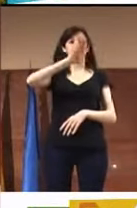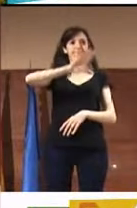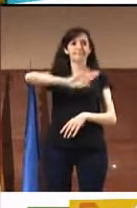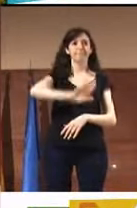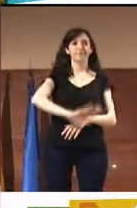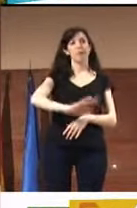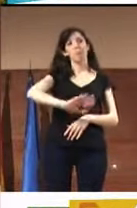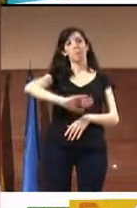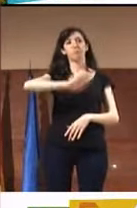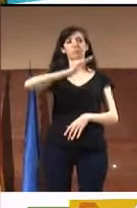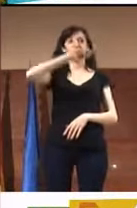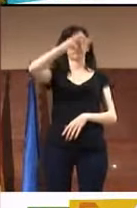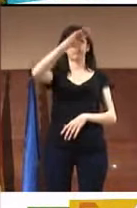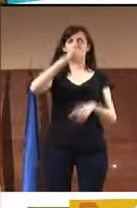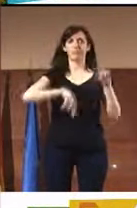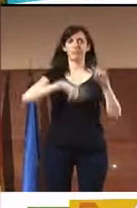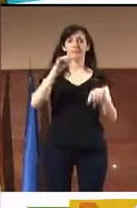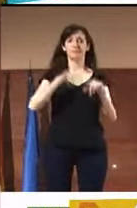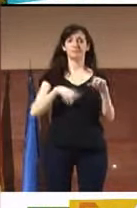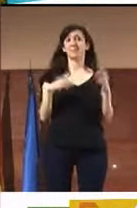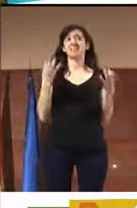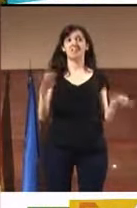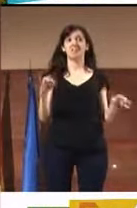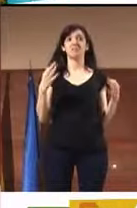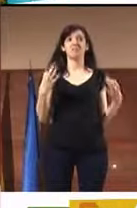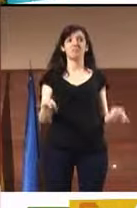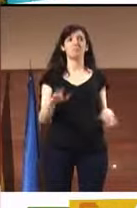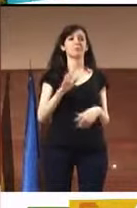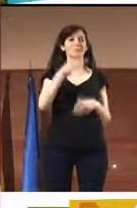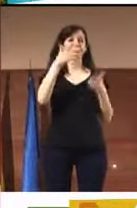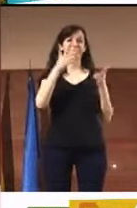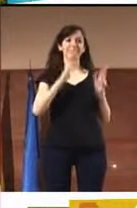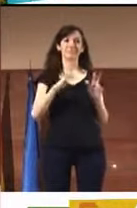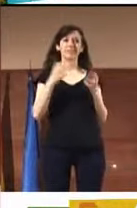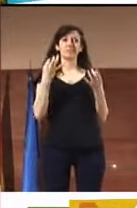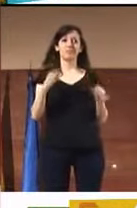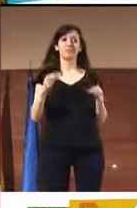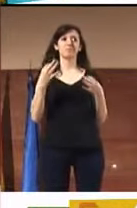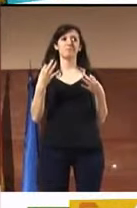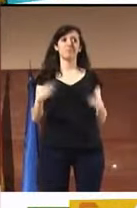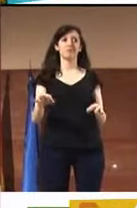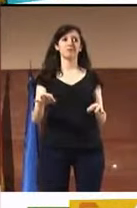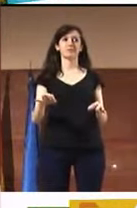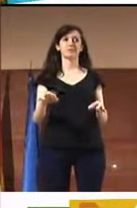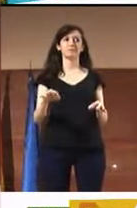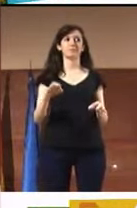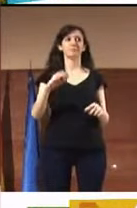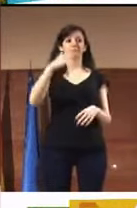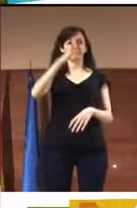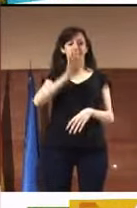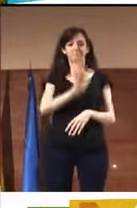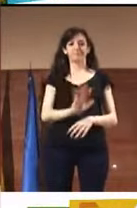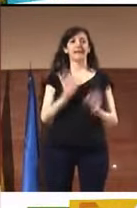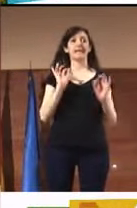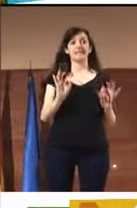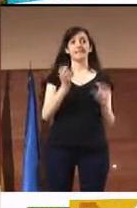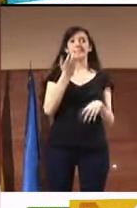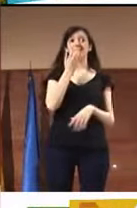baja. Es algo tan simple como eso, pero cualquier silla estándar tiene la curvatura lumbar donde está, y si te vale